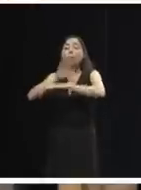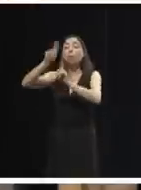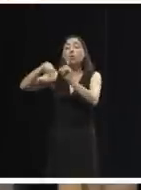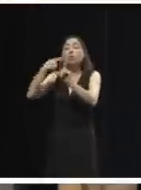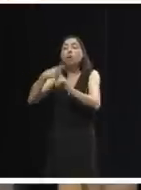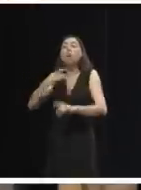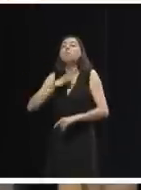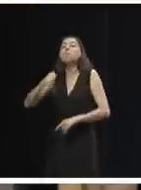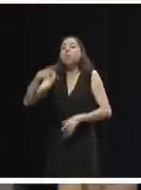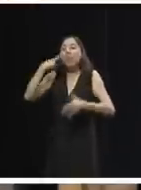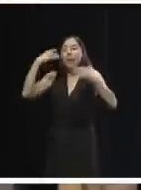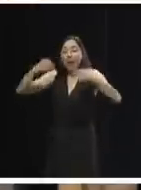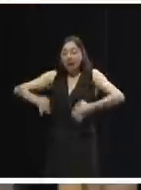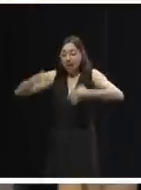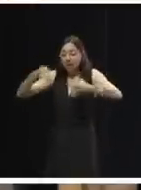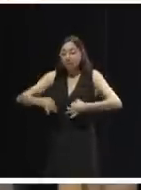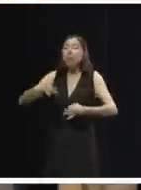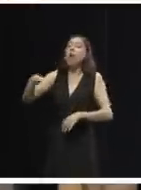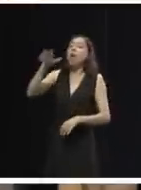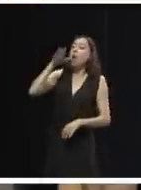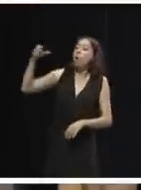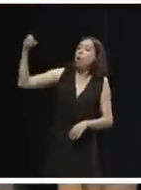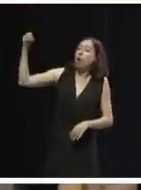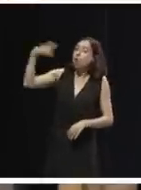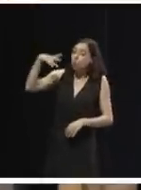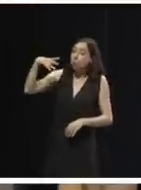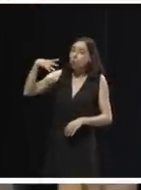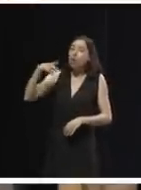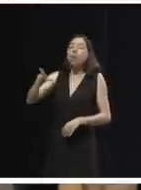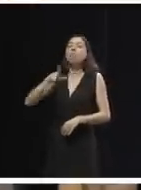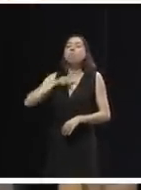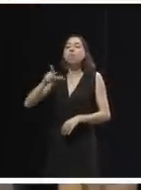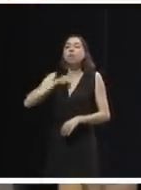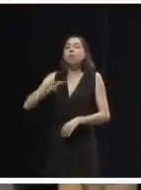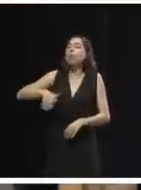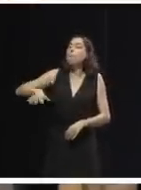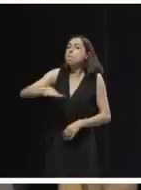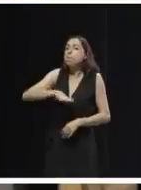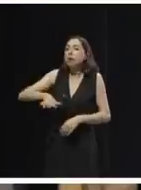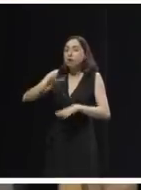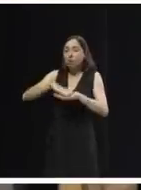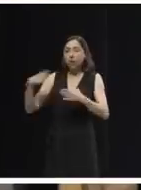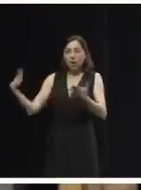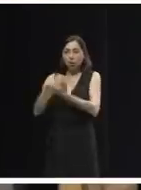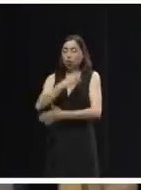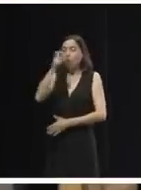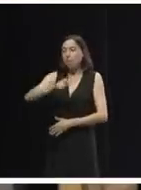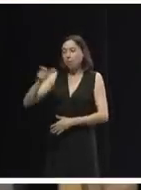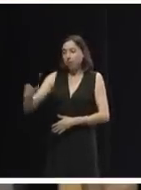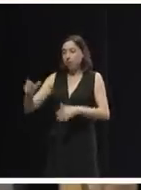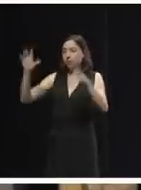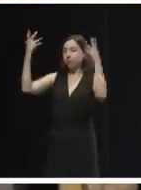garantizar que el agua y la luz serán derechos fundamentales para toda la población.